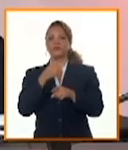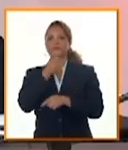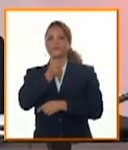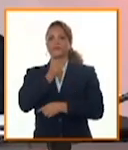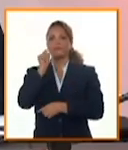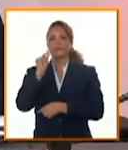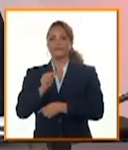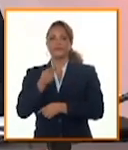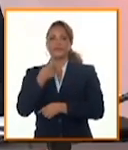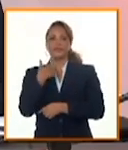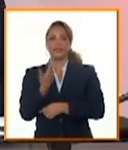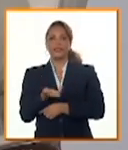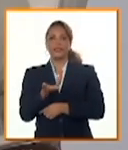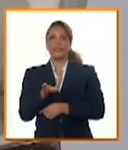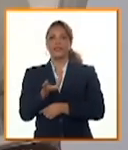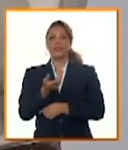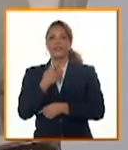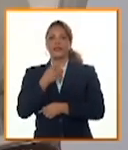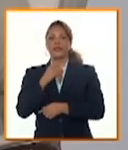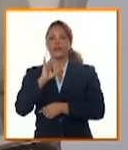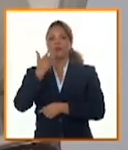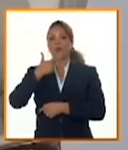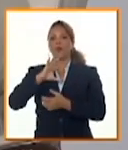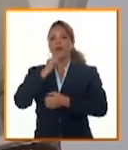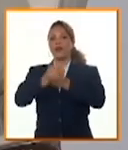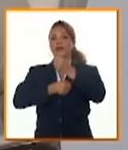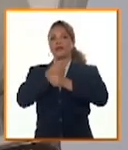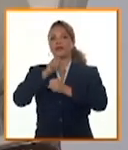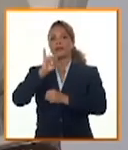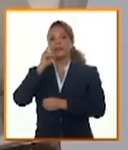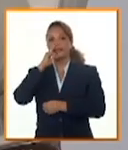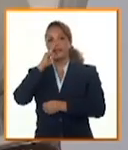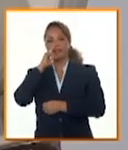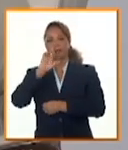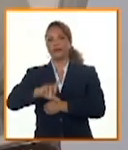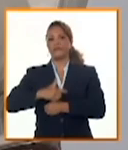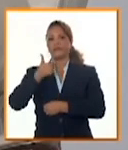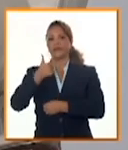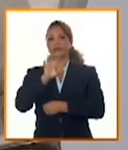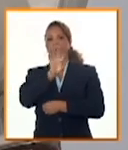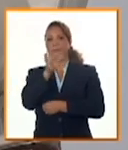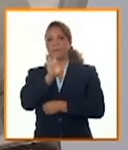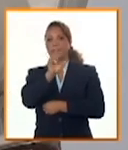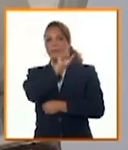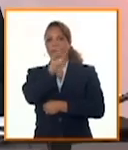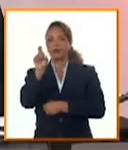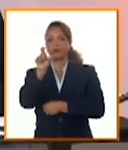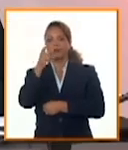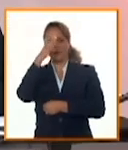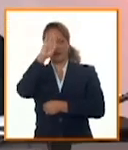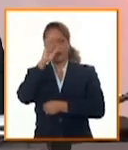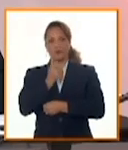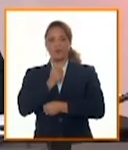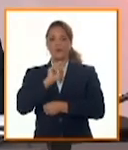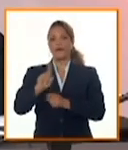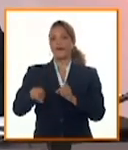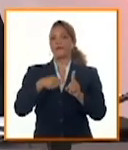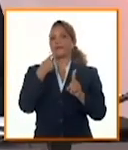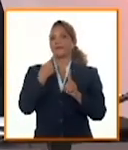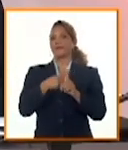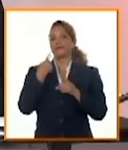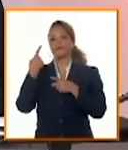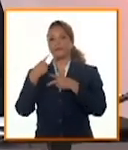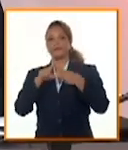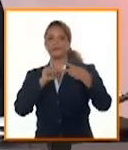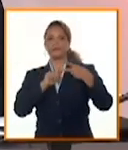con el compañero Joaquín Alonso Vázquez presidente ministro presidente del Banco Central de Cuba y también nos está acompañando Alberto